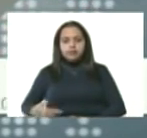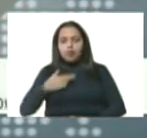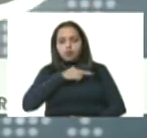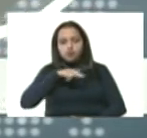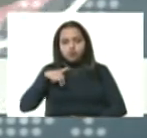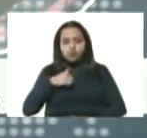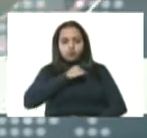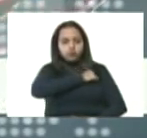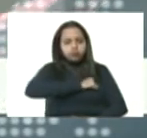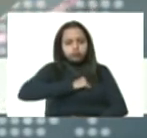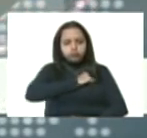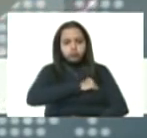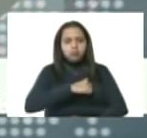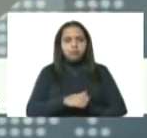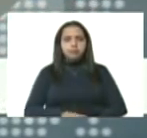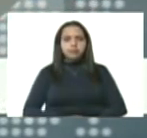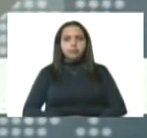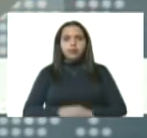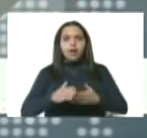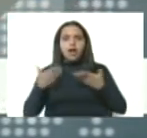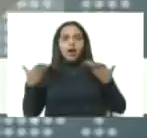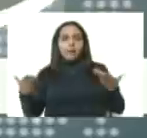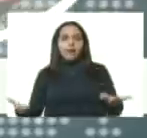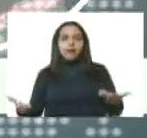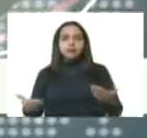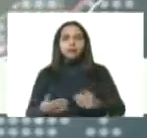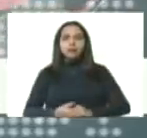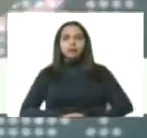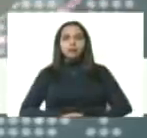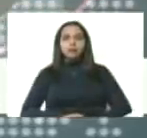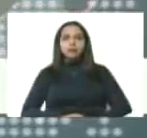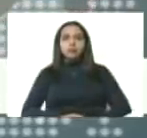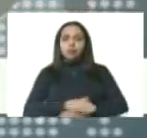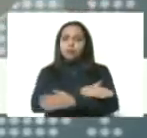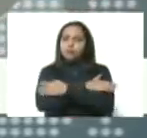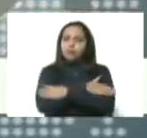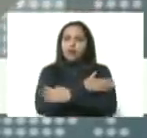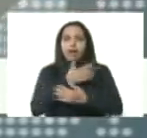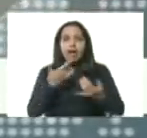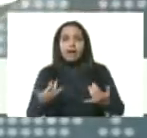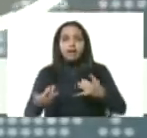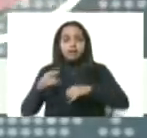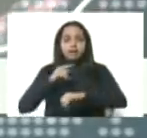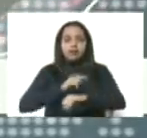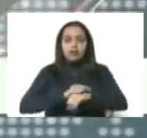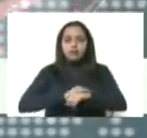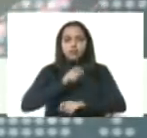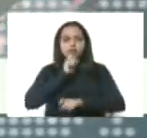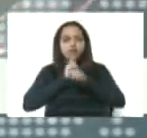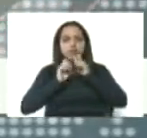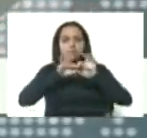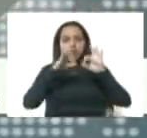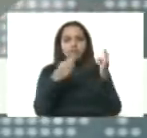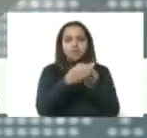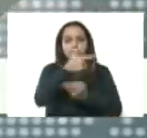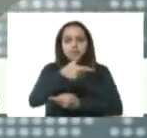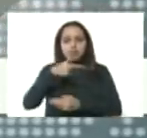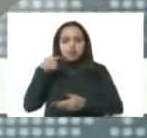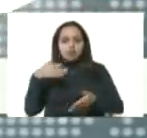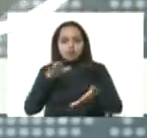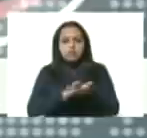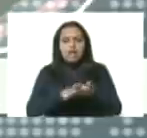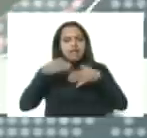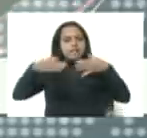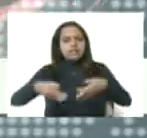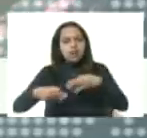condolencias. Bueno, un abrazo realmente en este momento de pesar para las familias. Y siempre